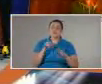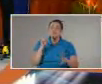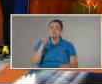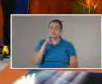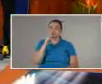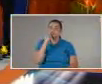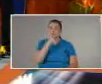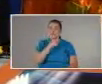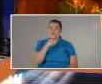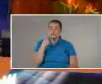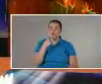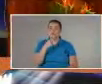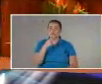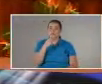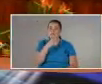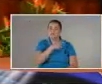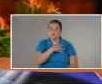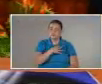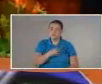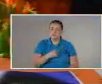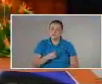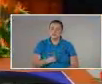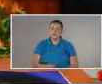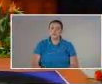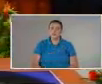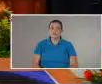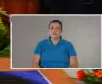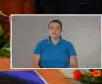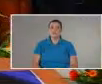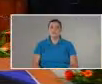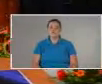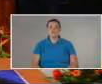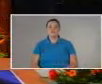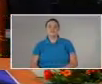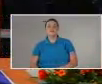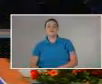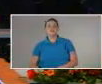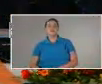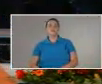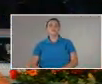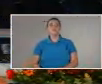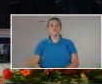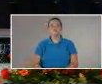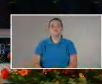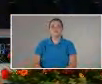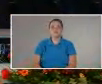tristeza. Es el intento de conmiserar a otros, tal vez, qué sé yo.